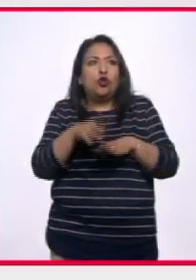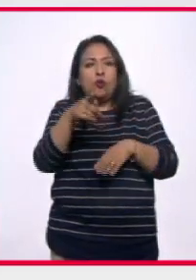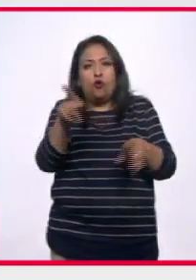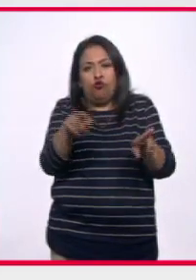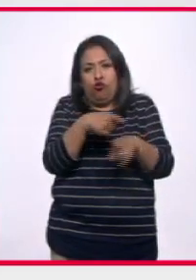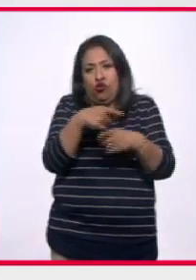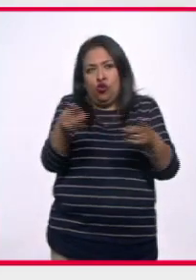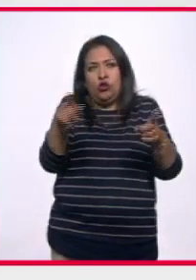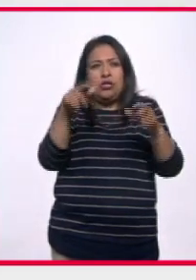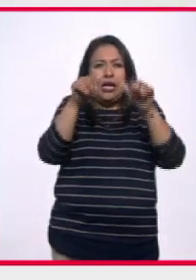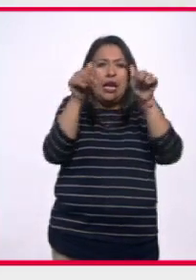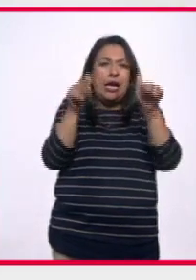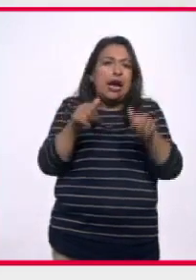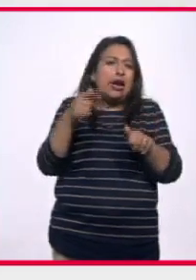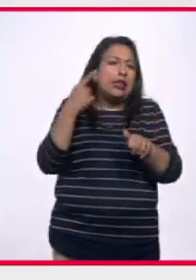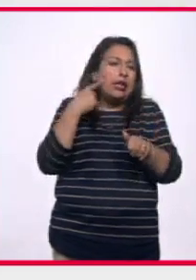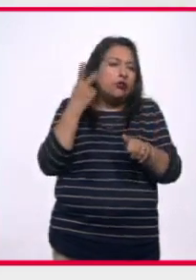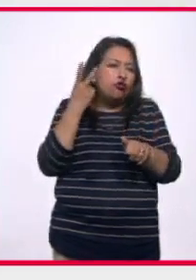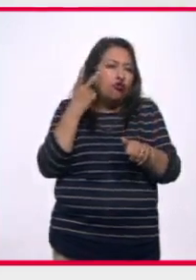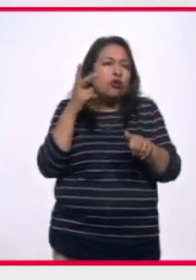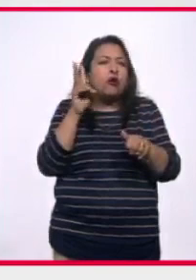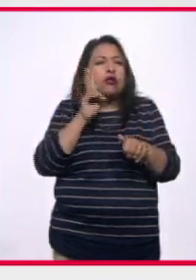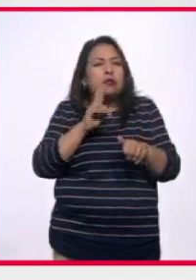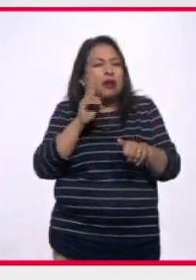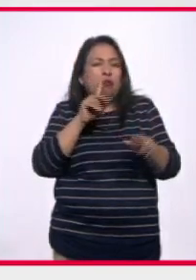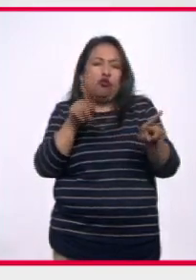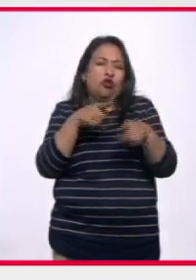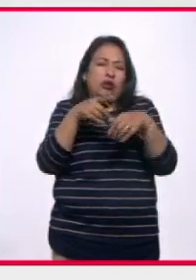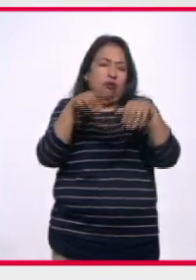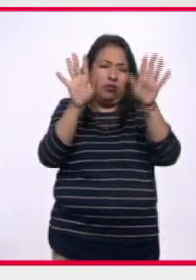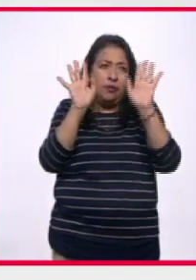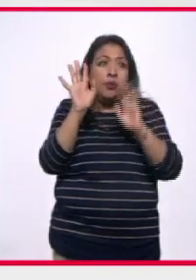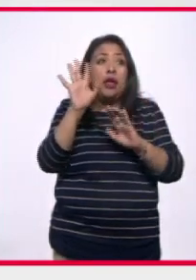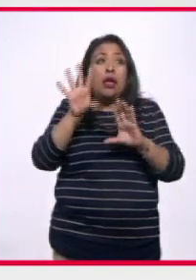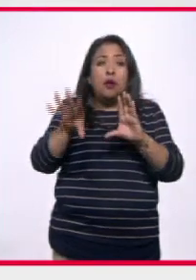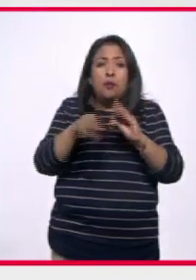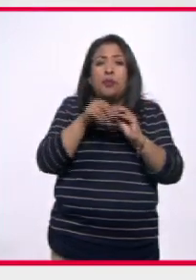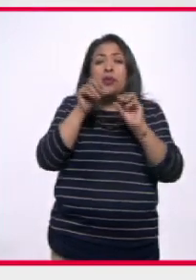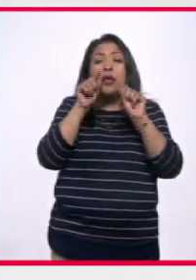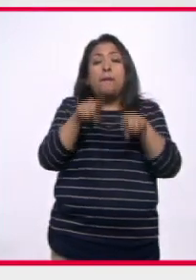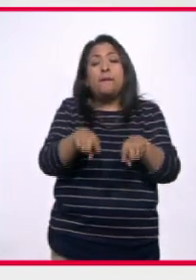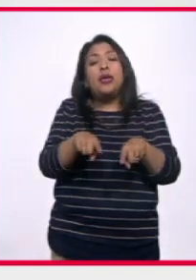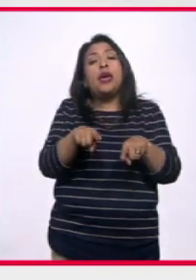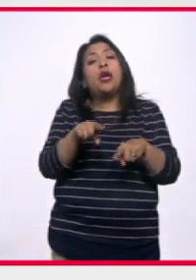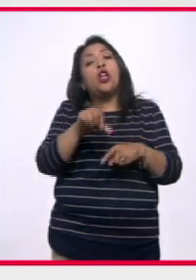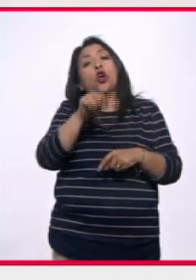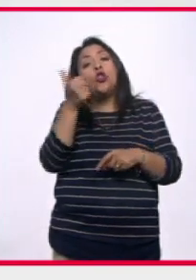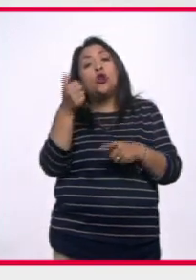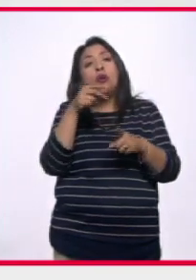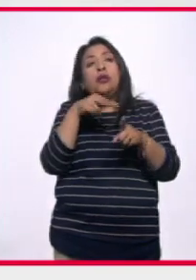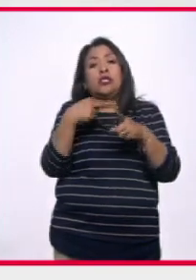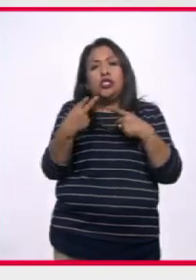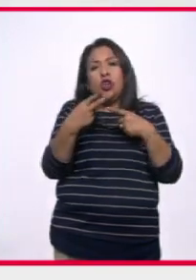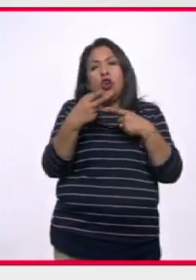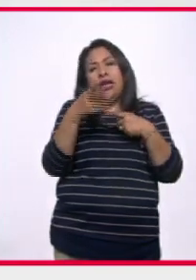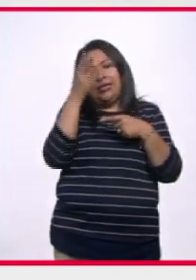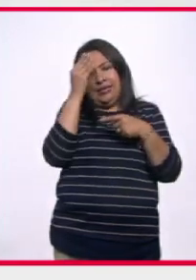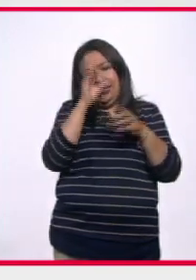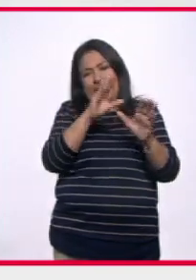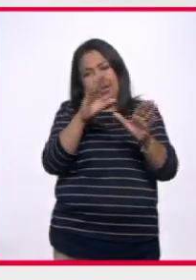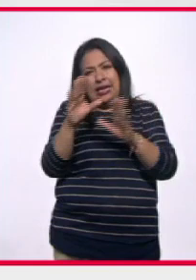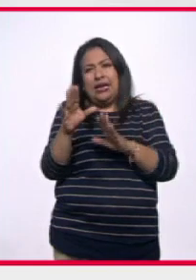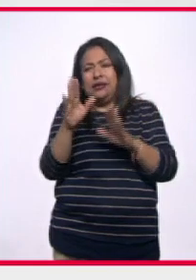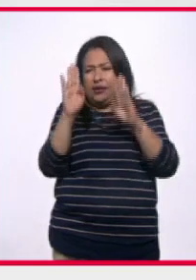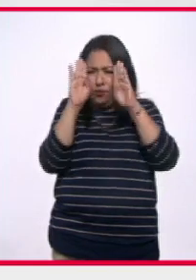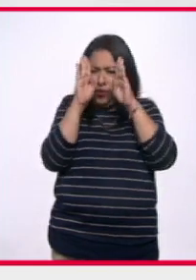la música el arte sonoro el arte experimental música concreta etcétera así que integraremos también una parte de dimensión académica no